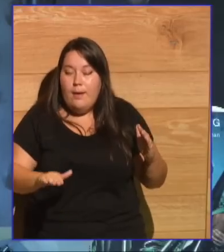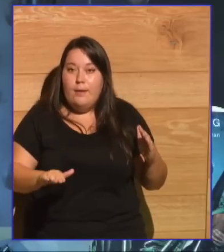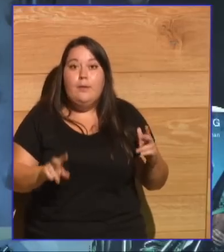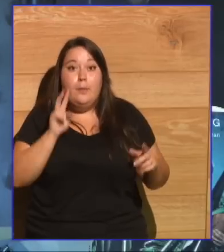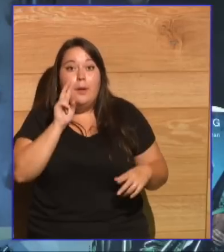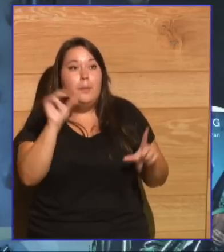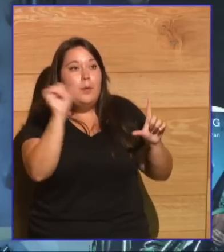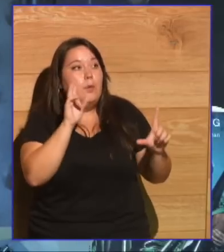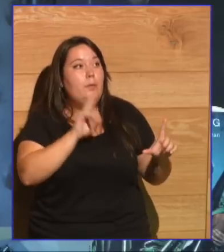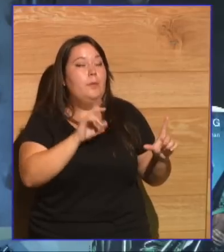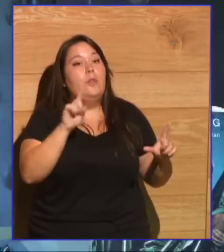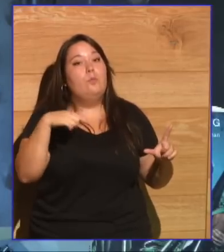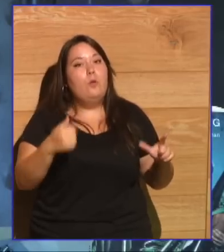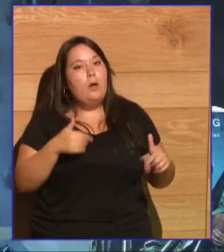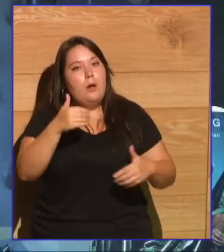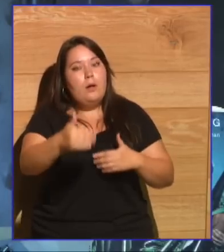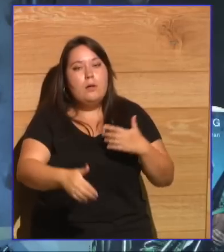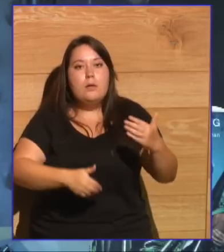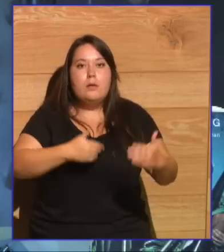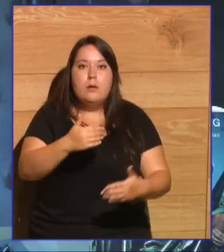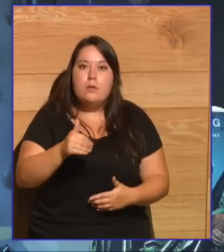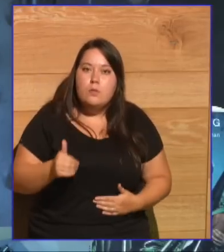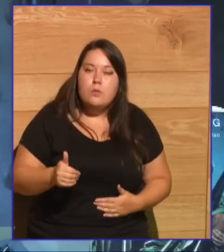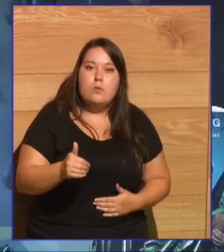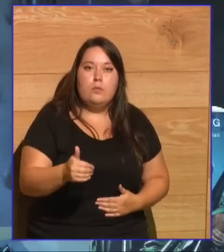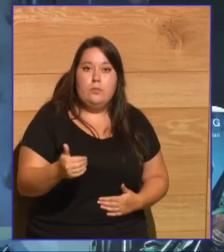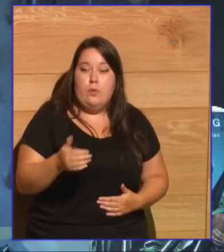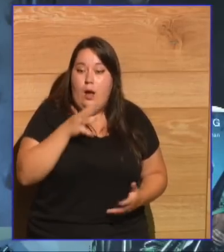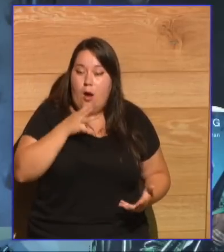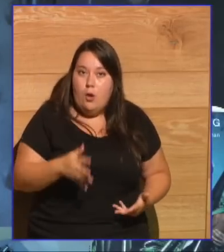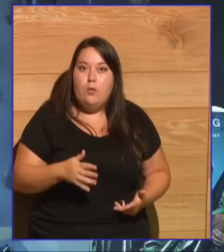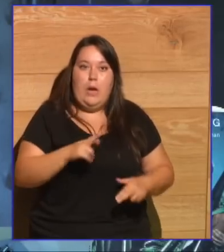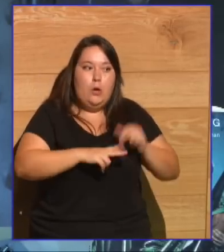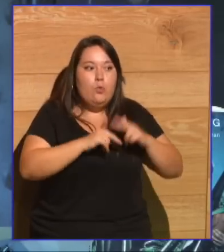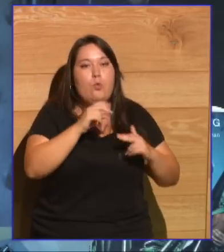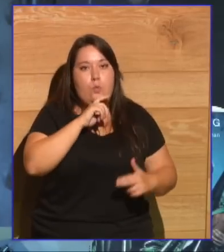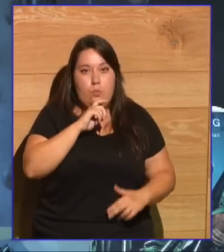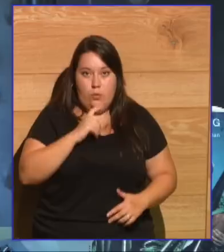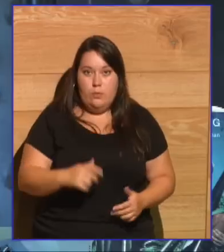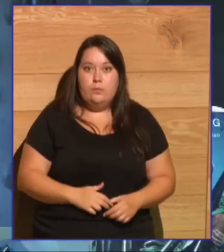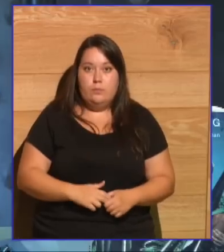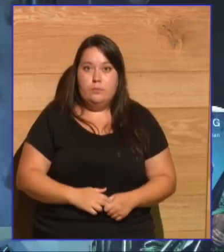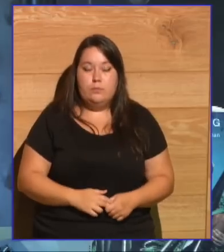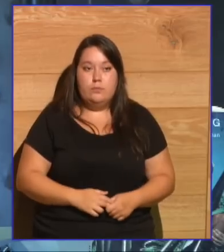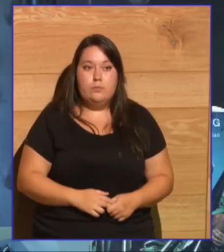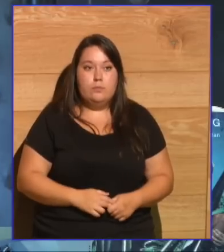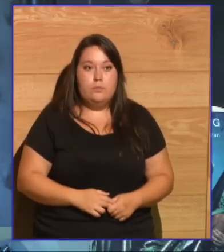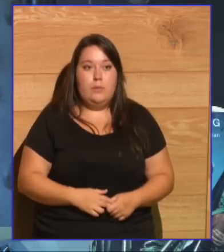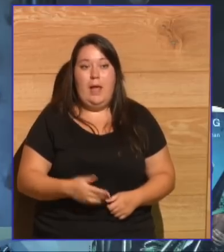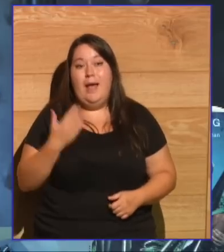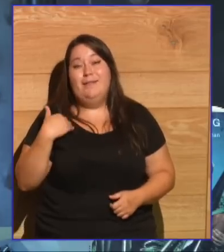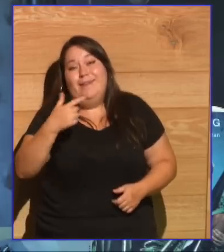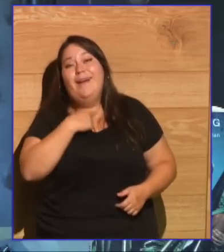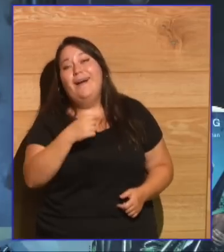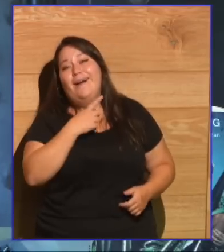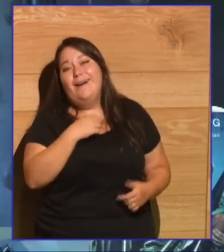pero es con el tiempo cuando hemos empezado a dar nos cuenta de que está construida esa película claro no había tanta diferencia salvo que nos divertíamos yo